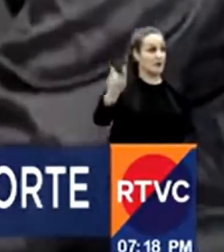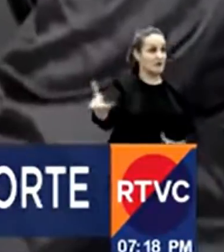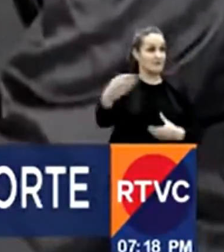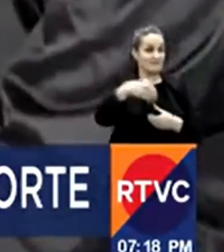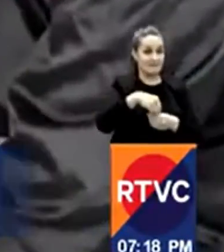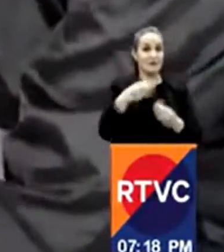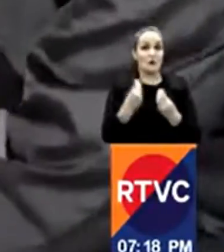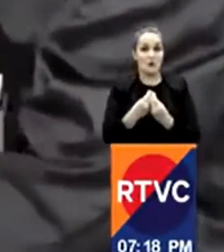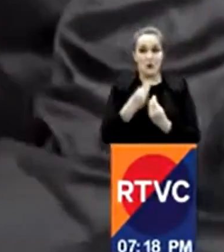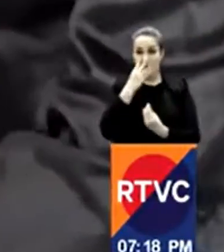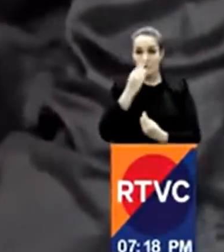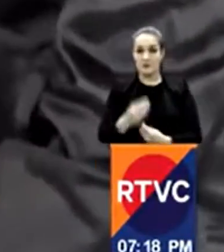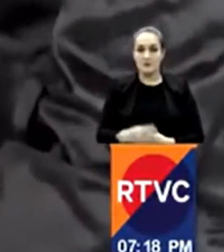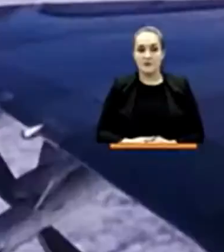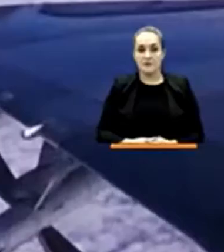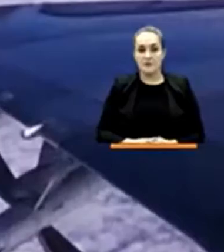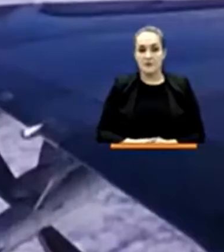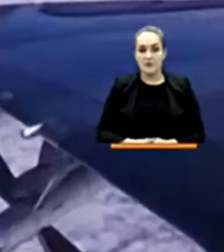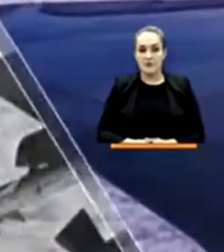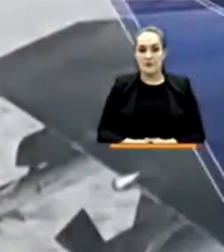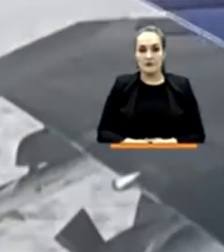criminal.